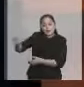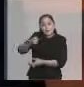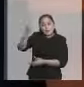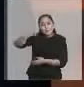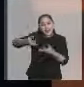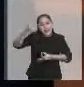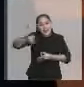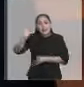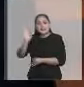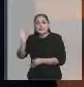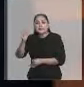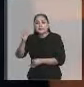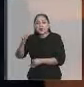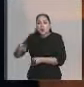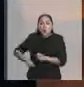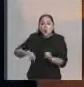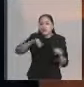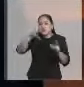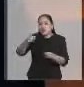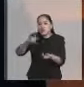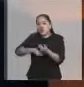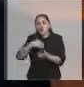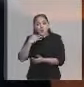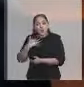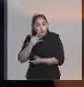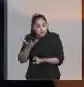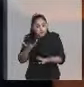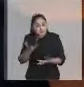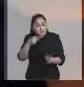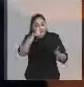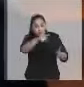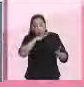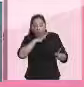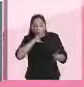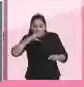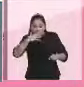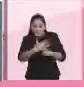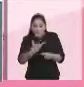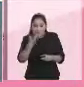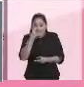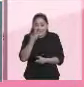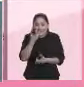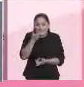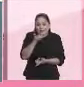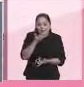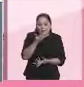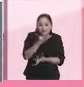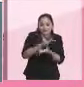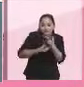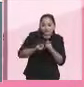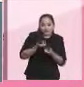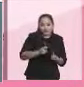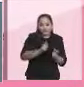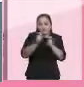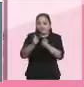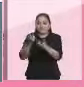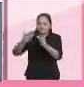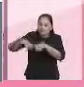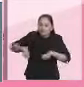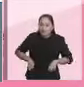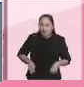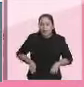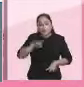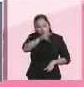tú fuiste o tuviste algo que ver en esa triangulación de dinero que se dio y que hoy está siendo juzgada, porque también